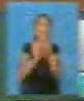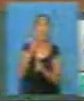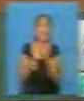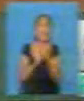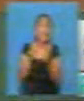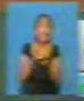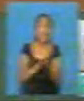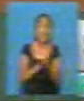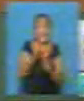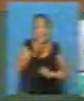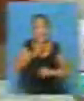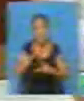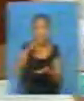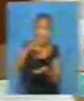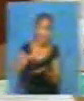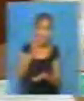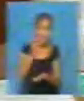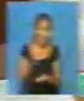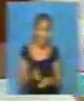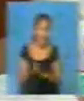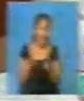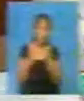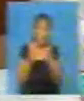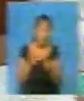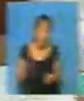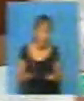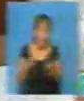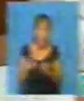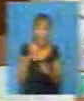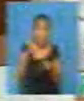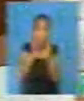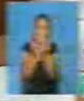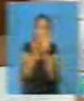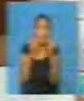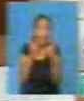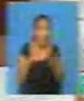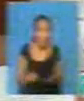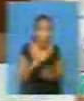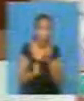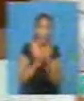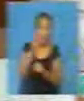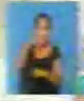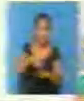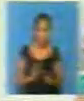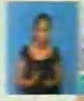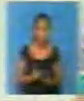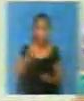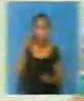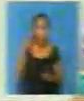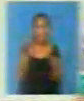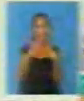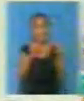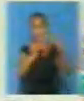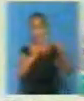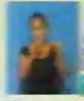como el hecho de la venta del ingenio entre otras cuestiones eso tampoco lo tenemos muy claro hasta ahora porque está investigación se